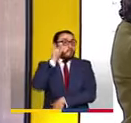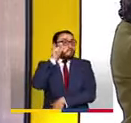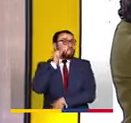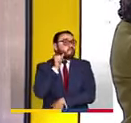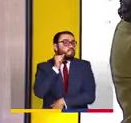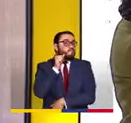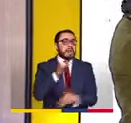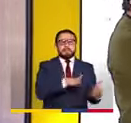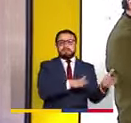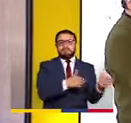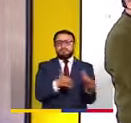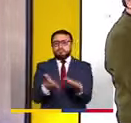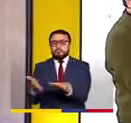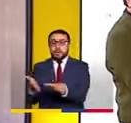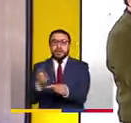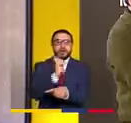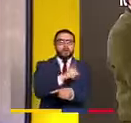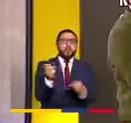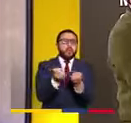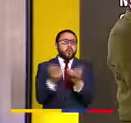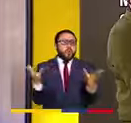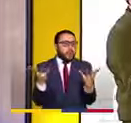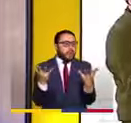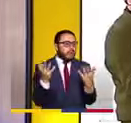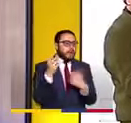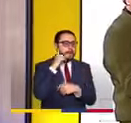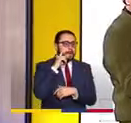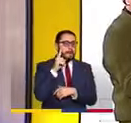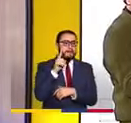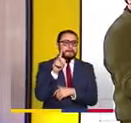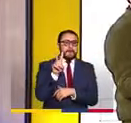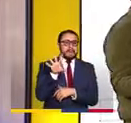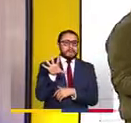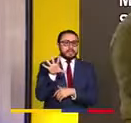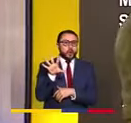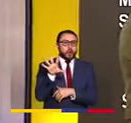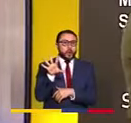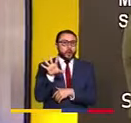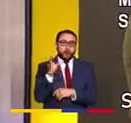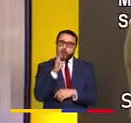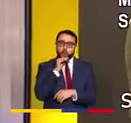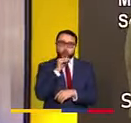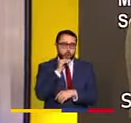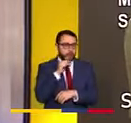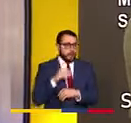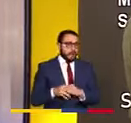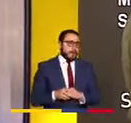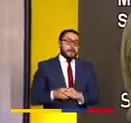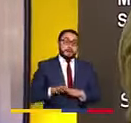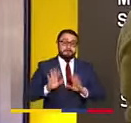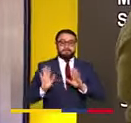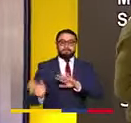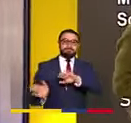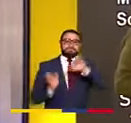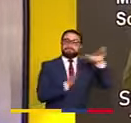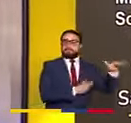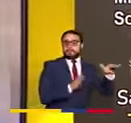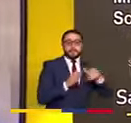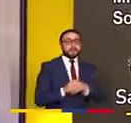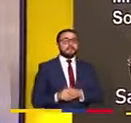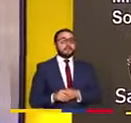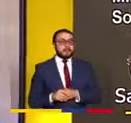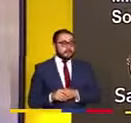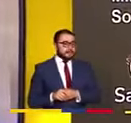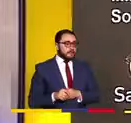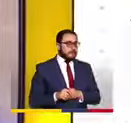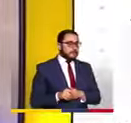si tiene el 25, no la tiene, no la pusieron. Vamos a pasar entonces,